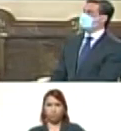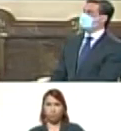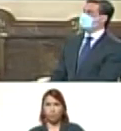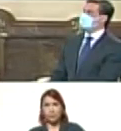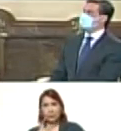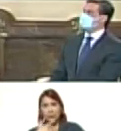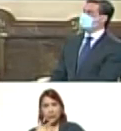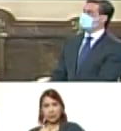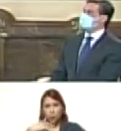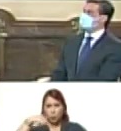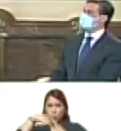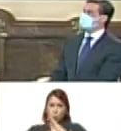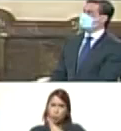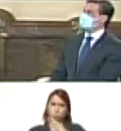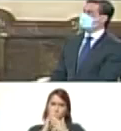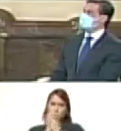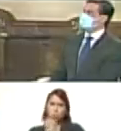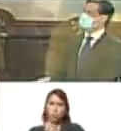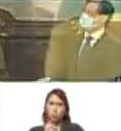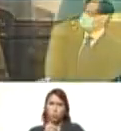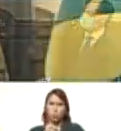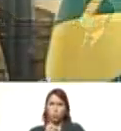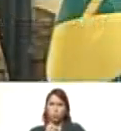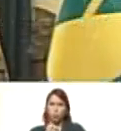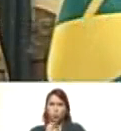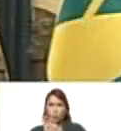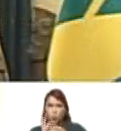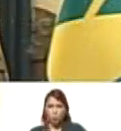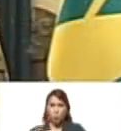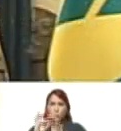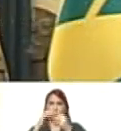sentimientos profundos de amistad y de hermandad.